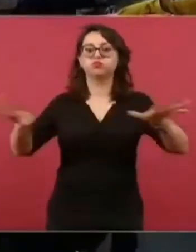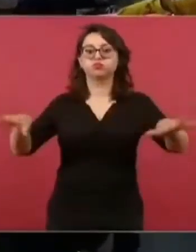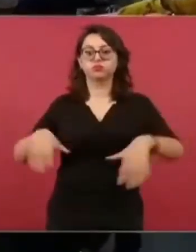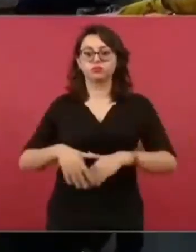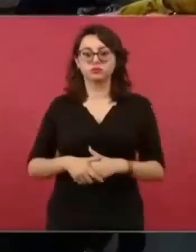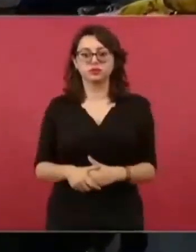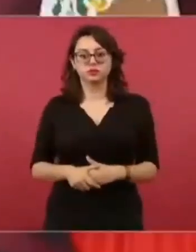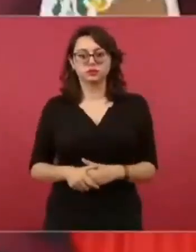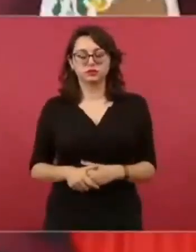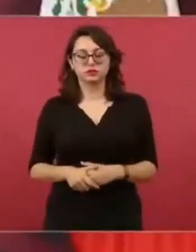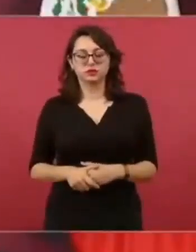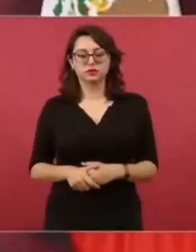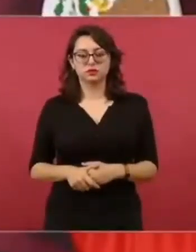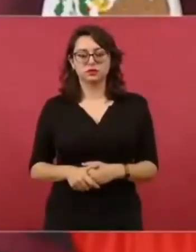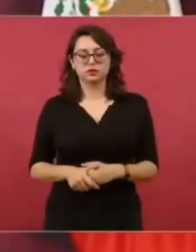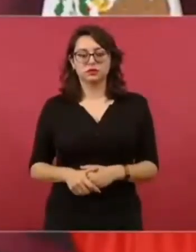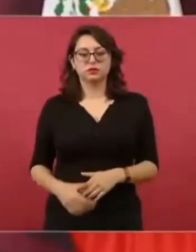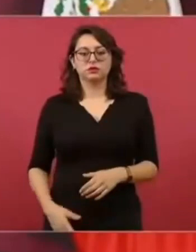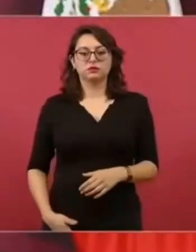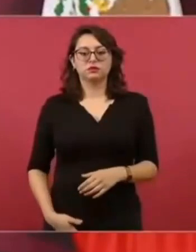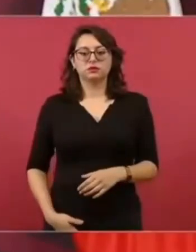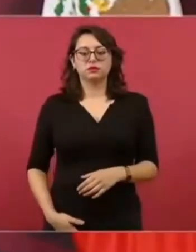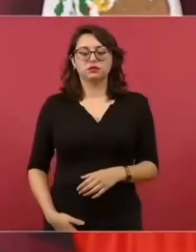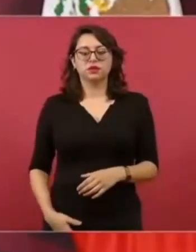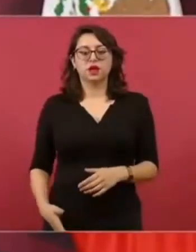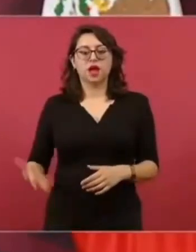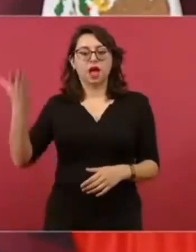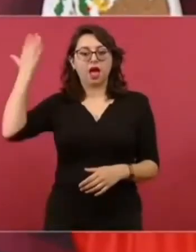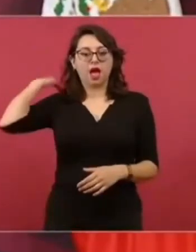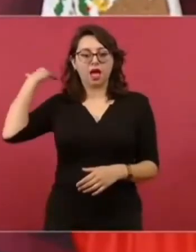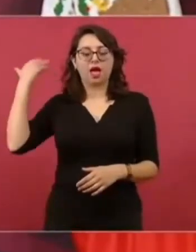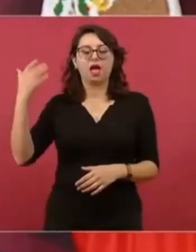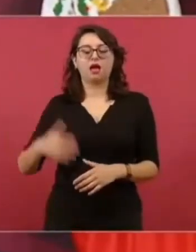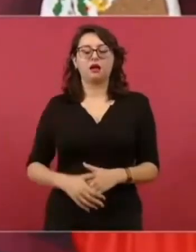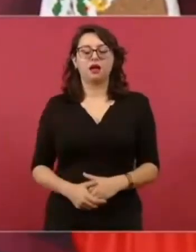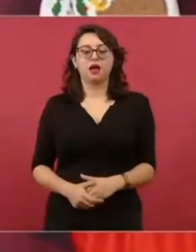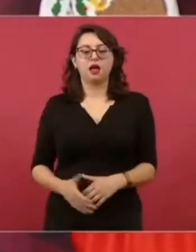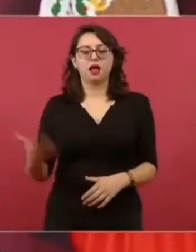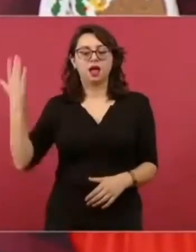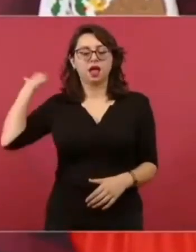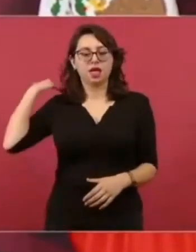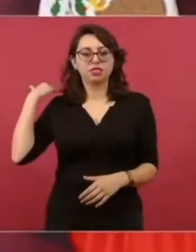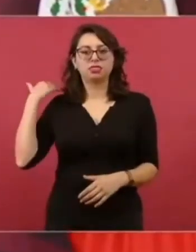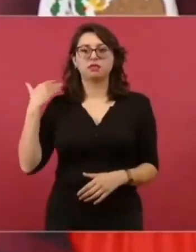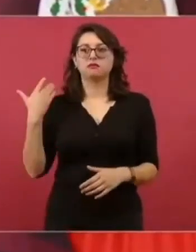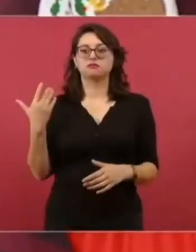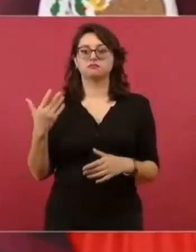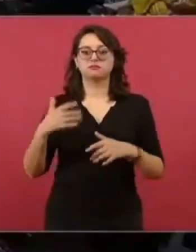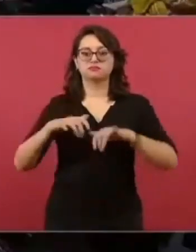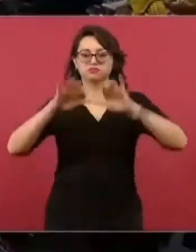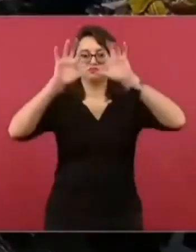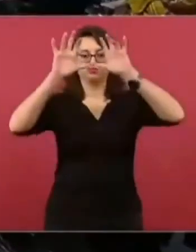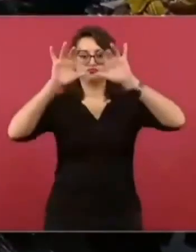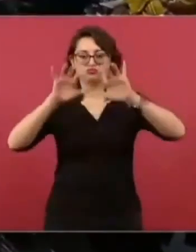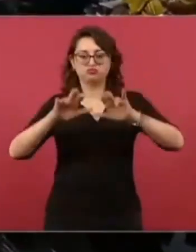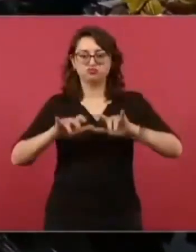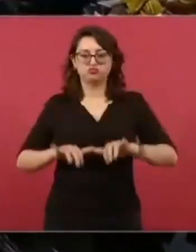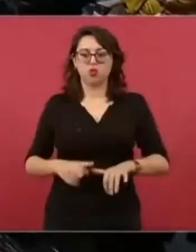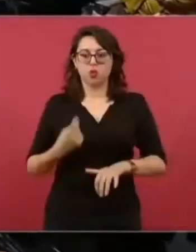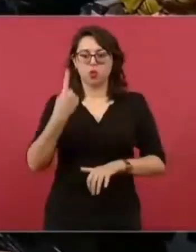antes eran los boletines, en la época del autoritarismo. Se hacía un